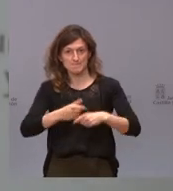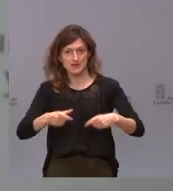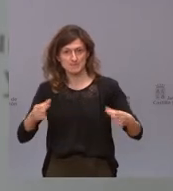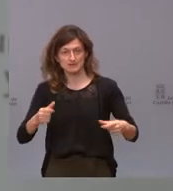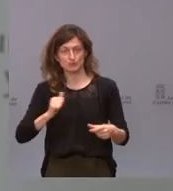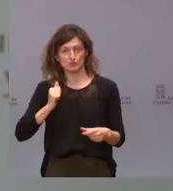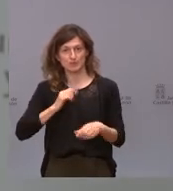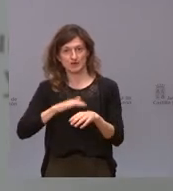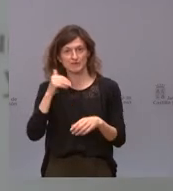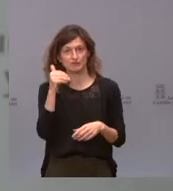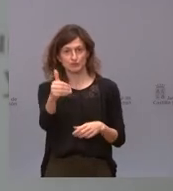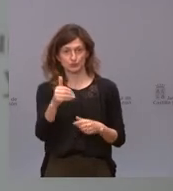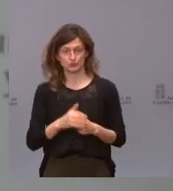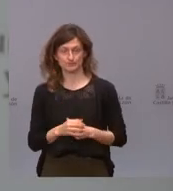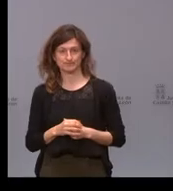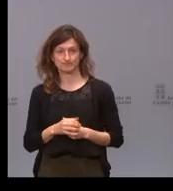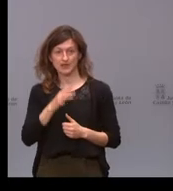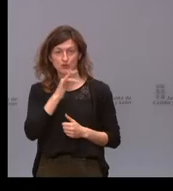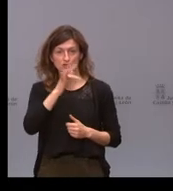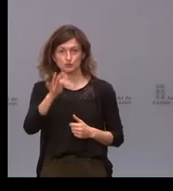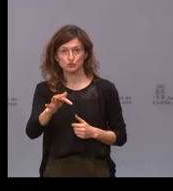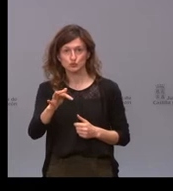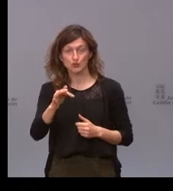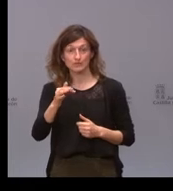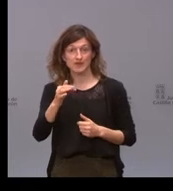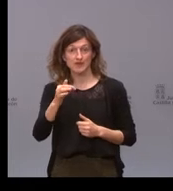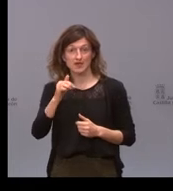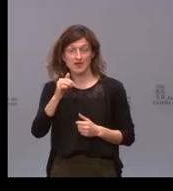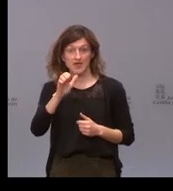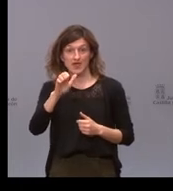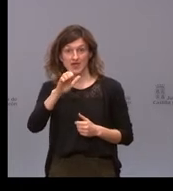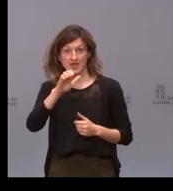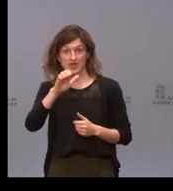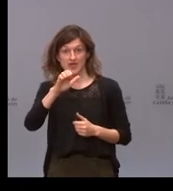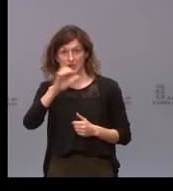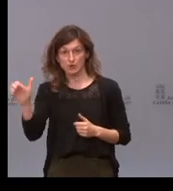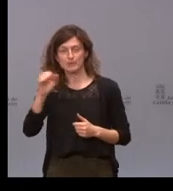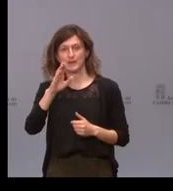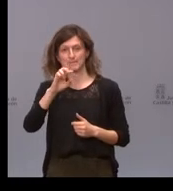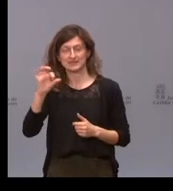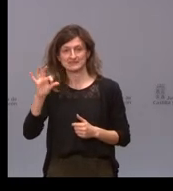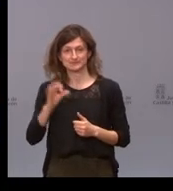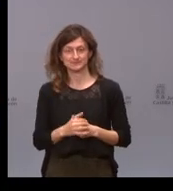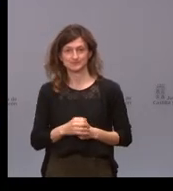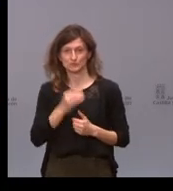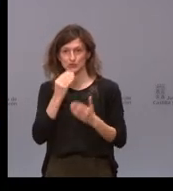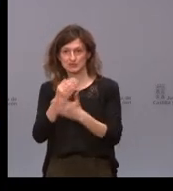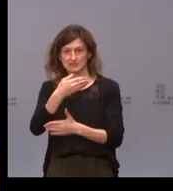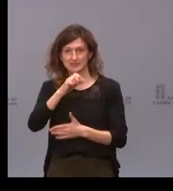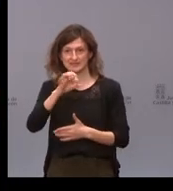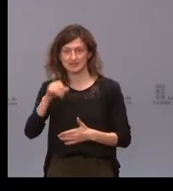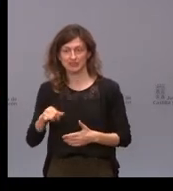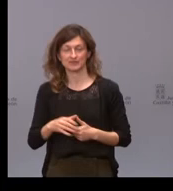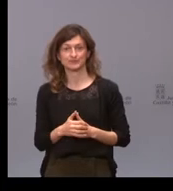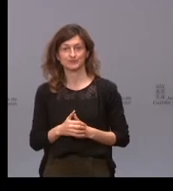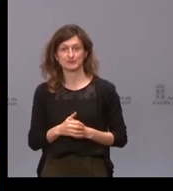futuro turno ya para la agencia europa press beatriz consuegra buenos días hola buenos días ya tengo